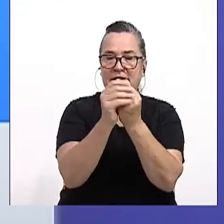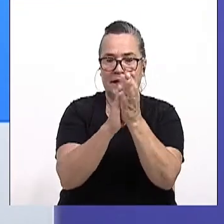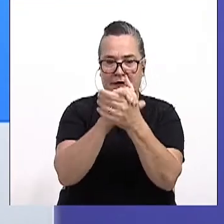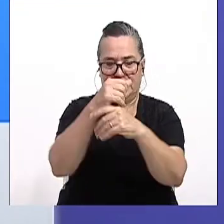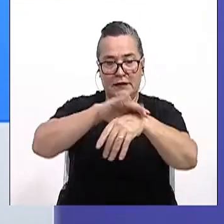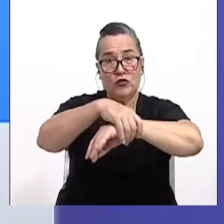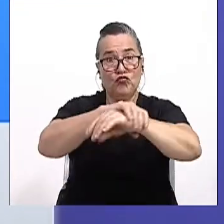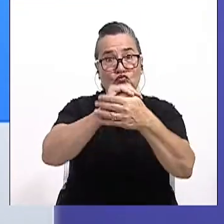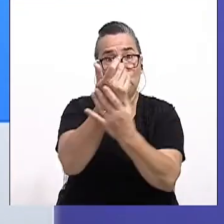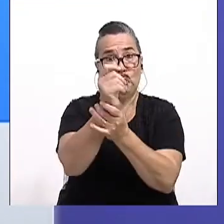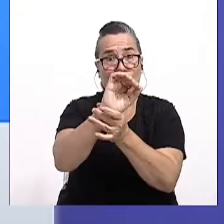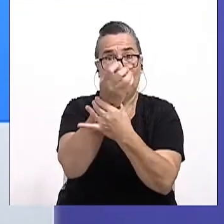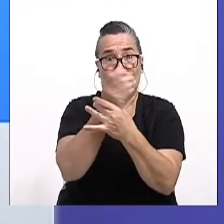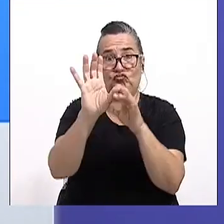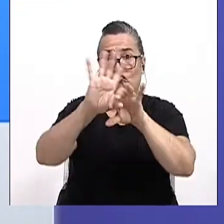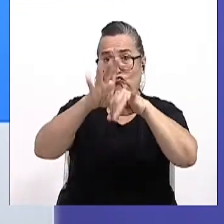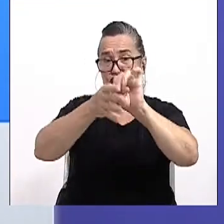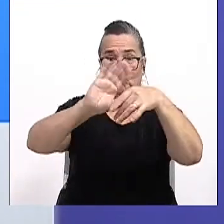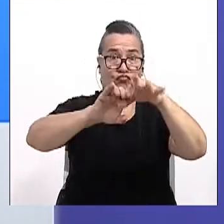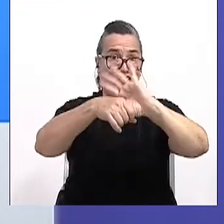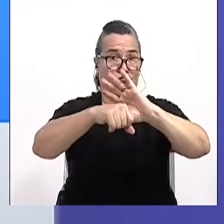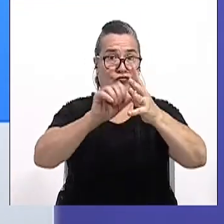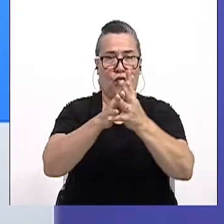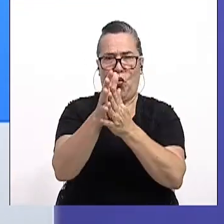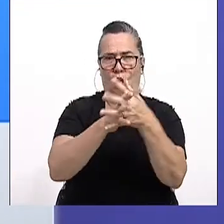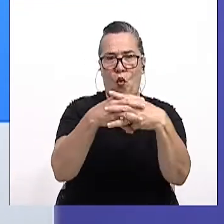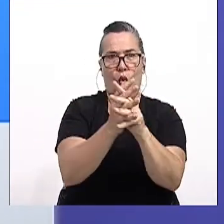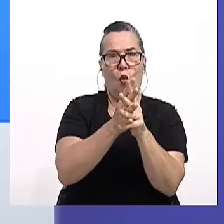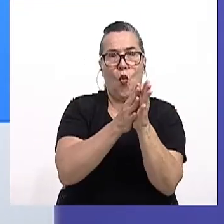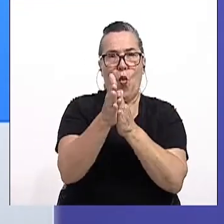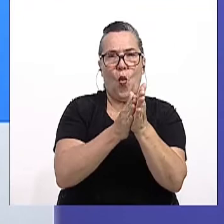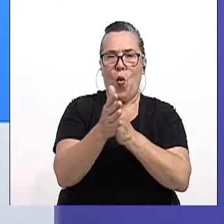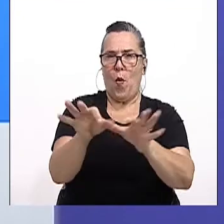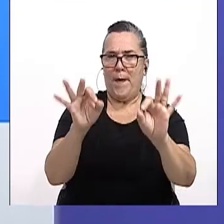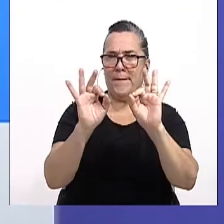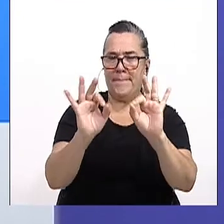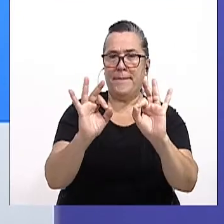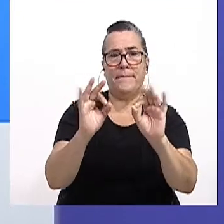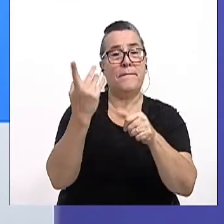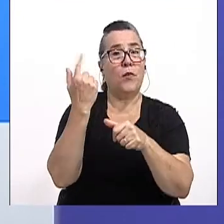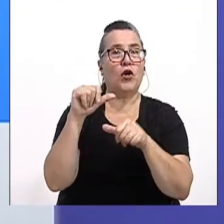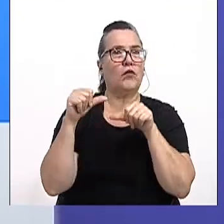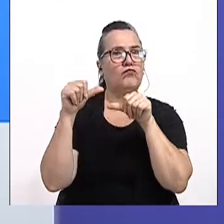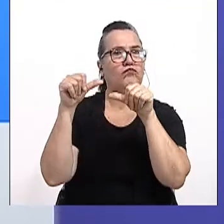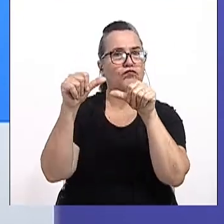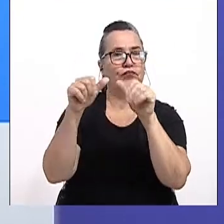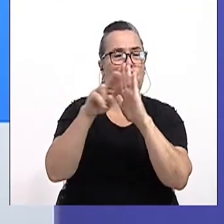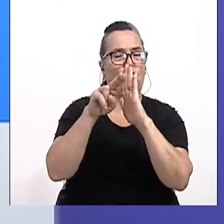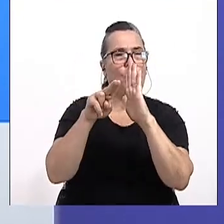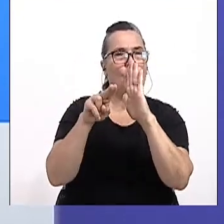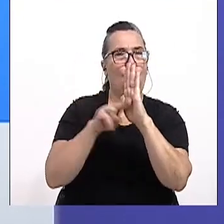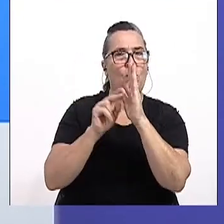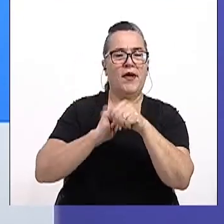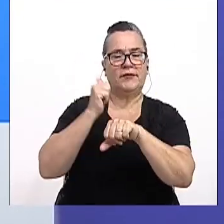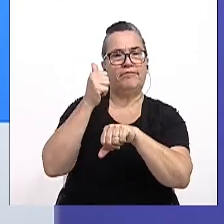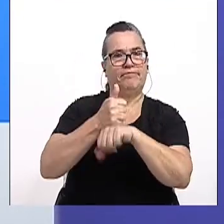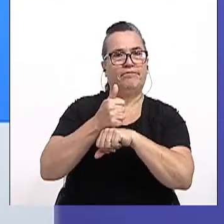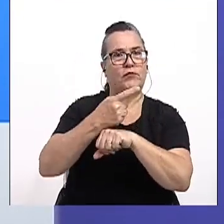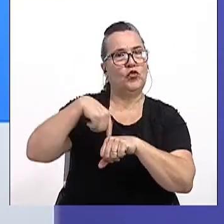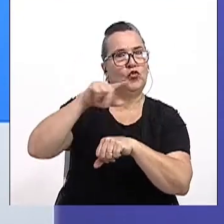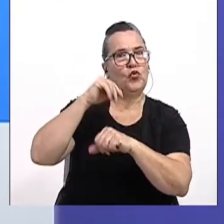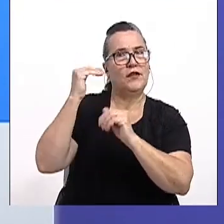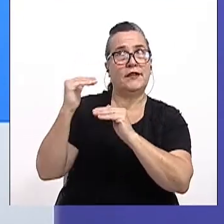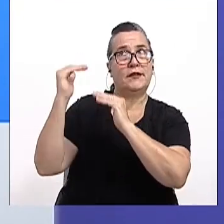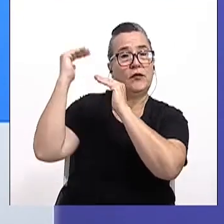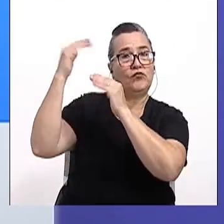prepárense para estar bien higiénicos para iniciar esta clase? Porque tenemos que seguir con las normas que nos han establecido nuestras